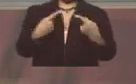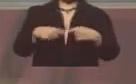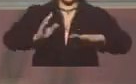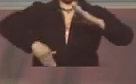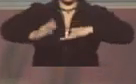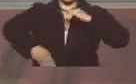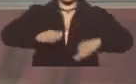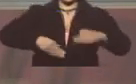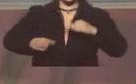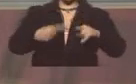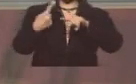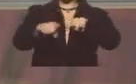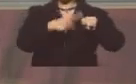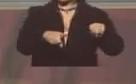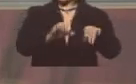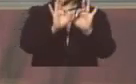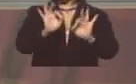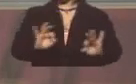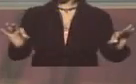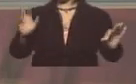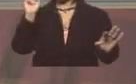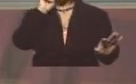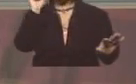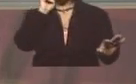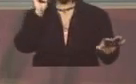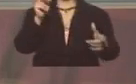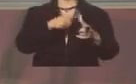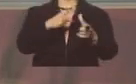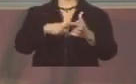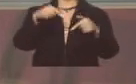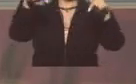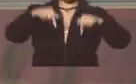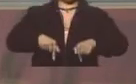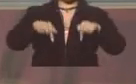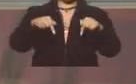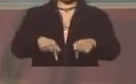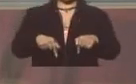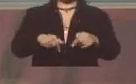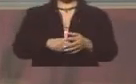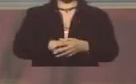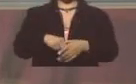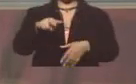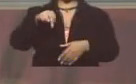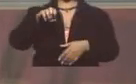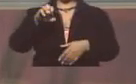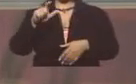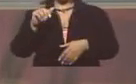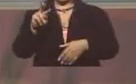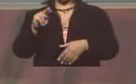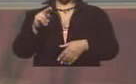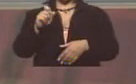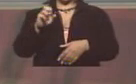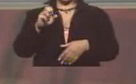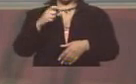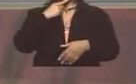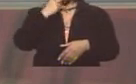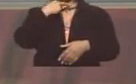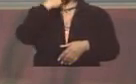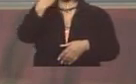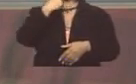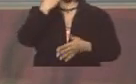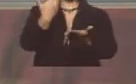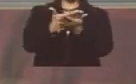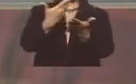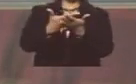nuestros tambores, nuestros distintos ritmos. Y justamente por eso te tenemos hoy aquí, Nomineli, como una voz más de